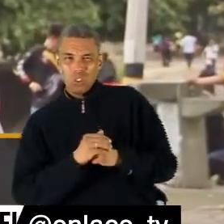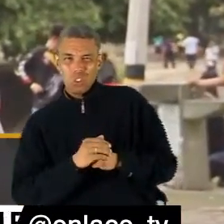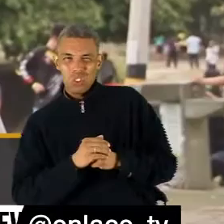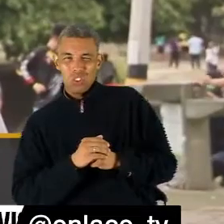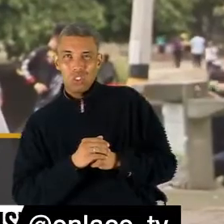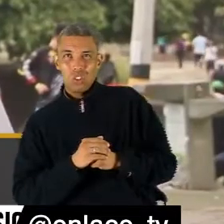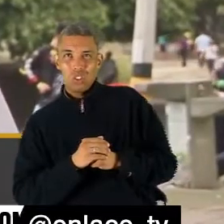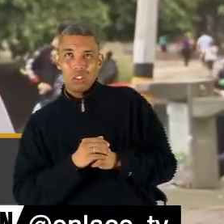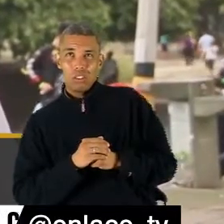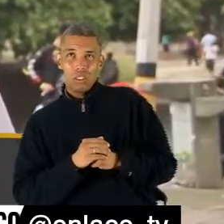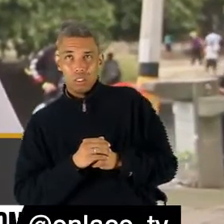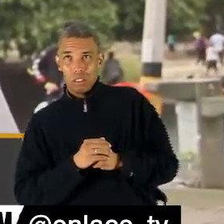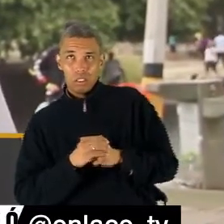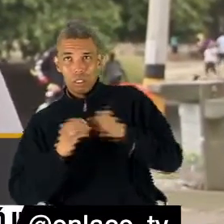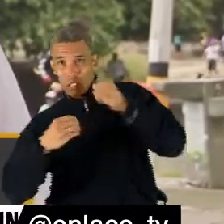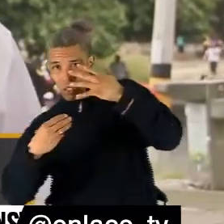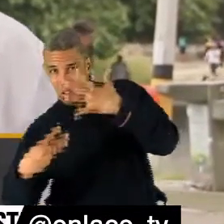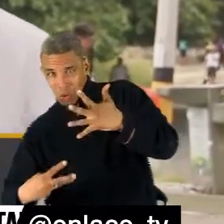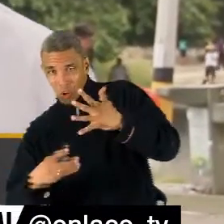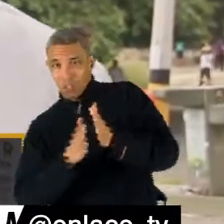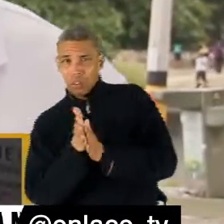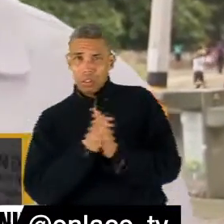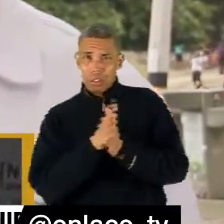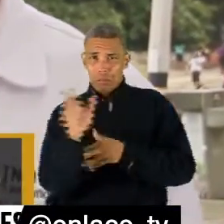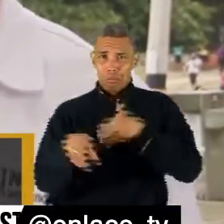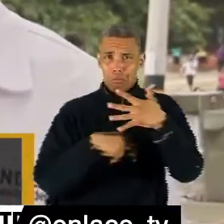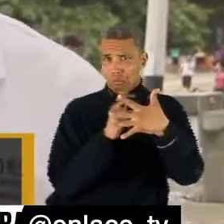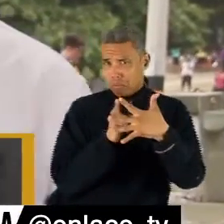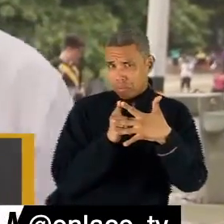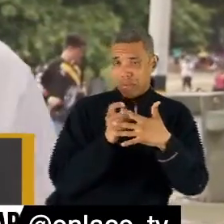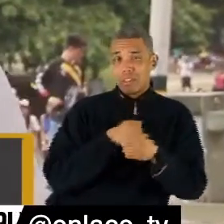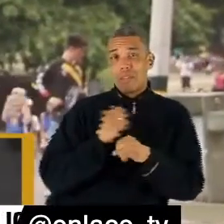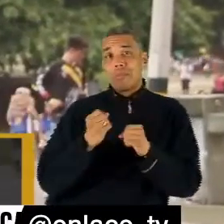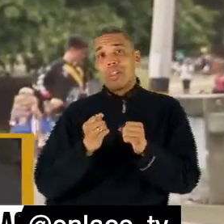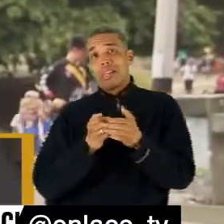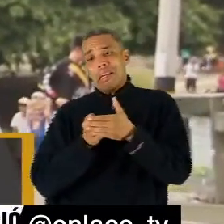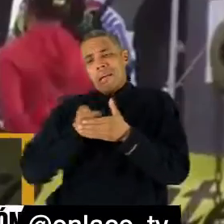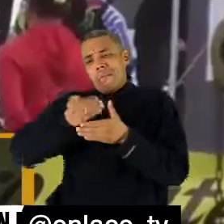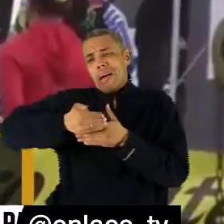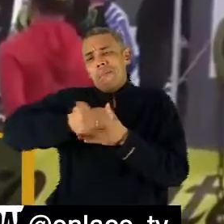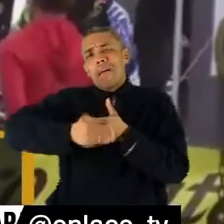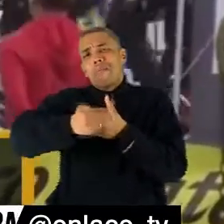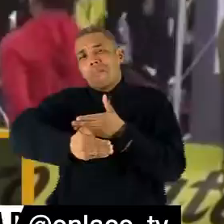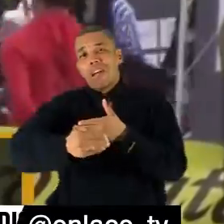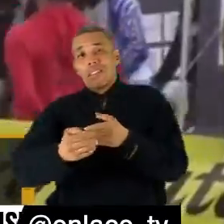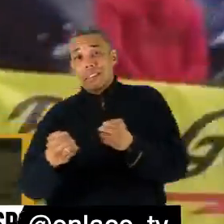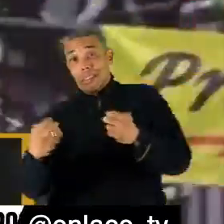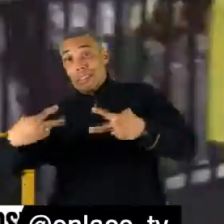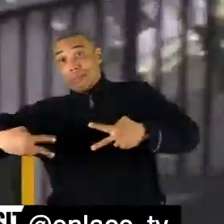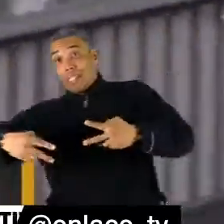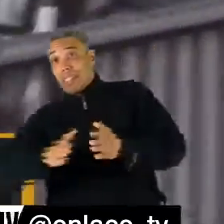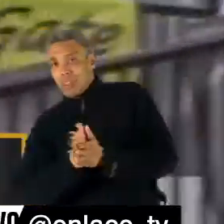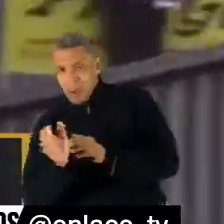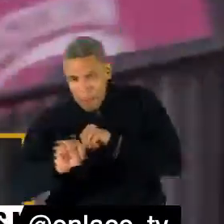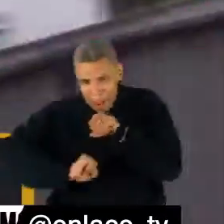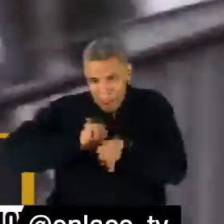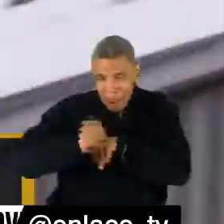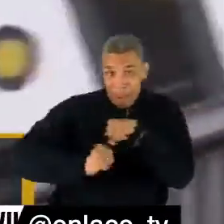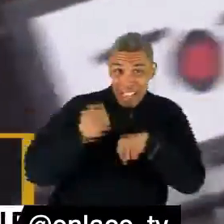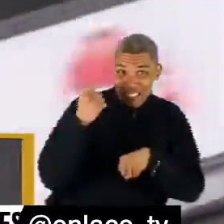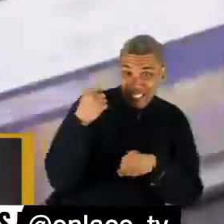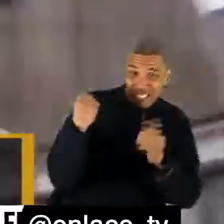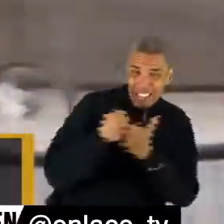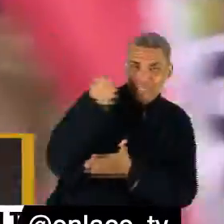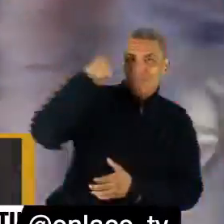quedé segundo, y en semifinal me enredé con un francés en el partido, dándonos codos y me caí. En la categoría de 5 a